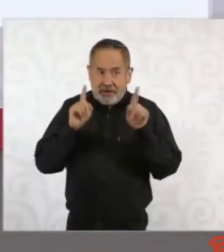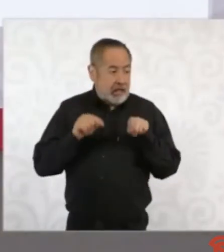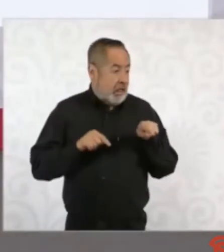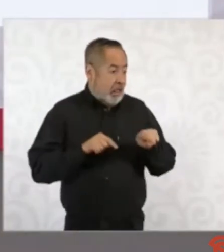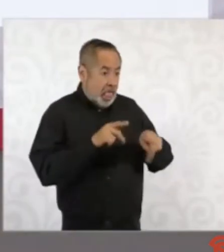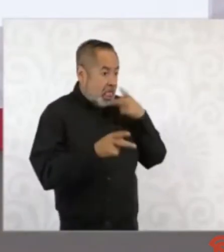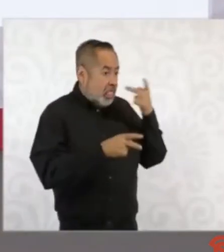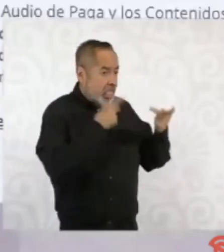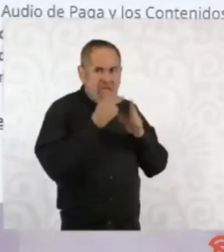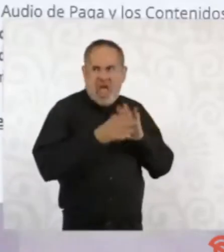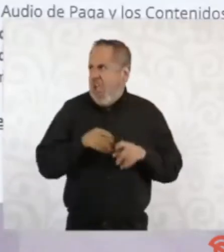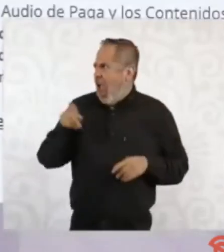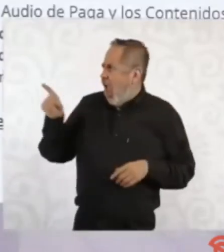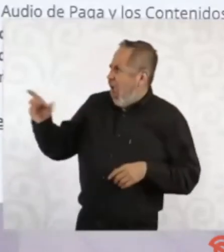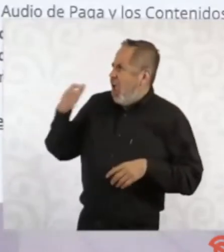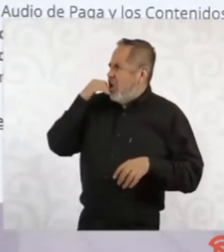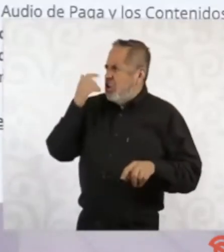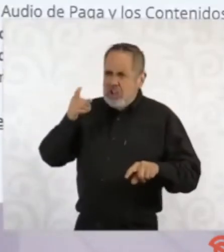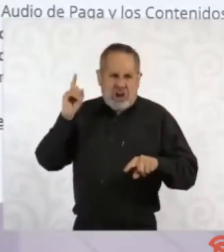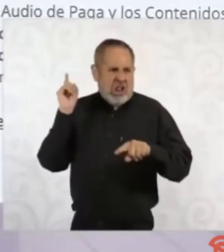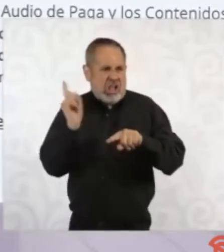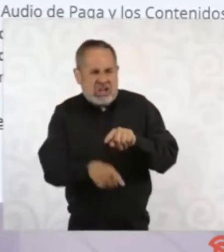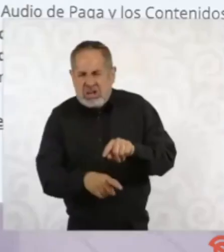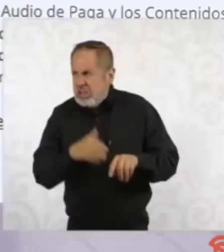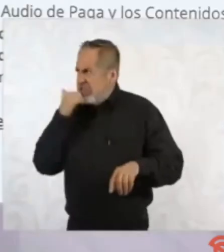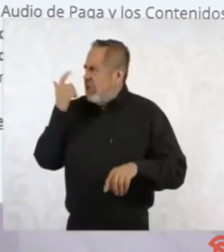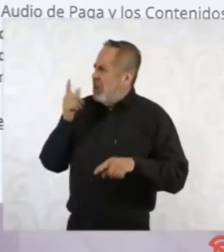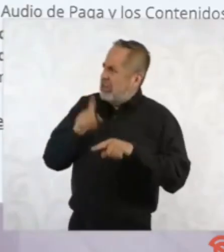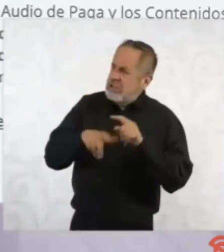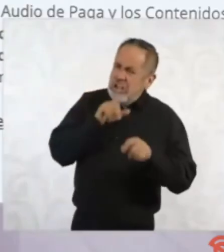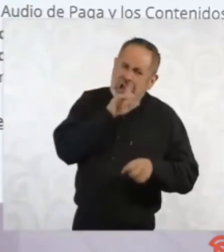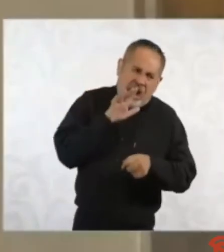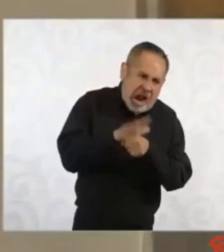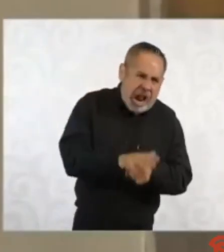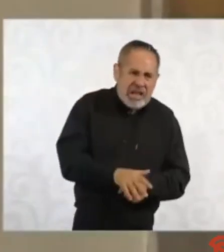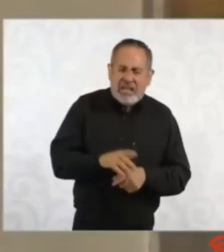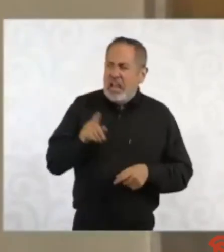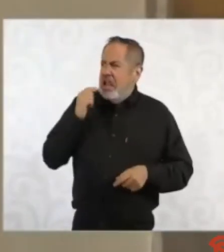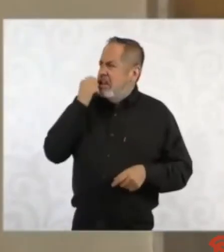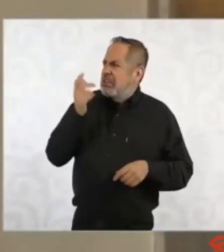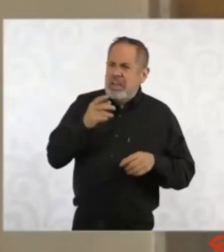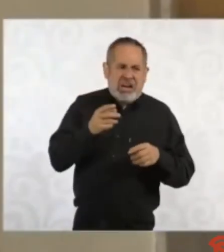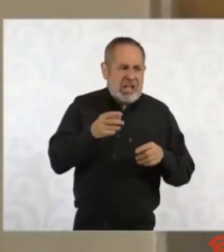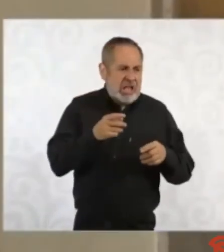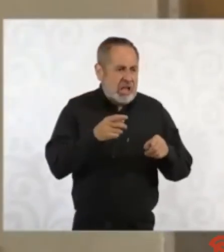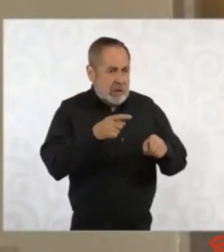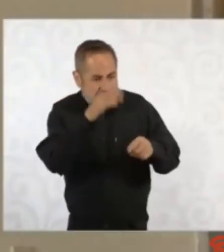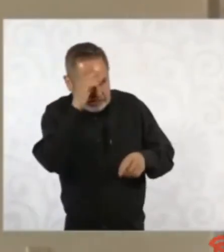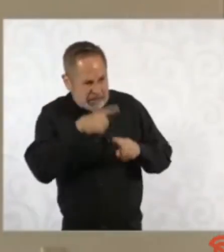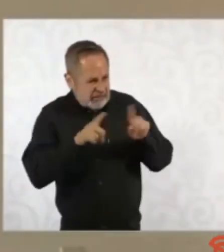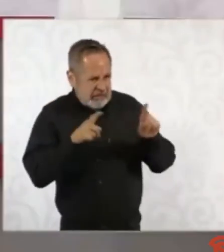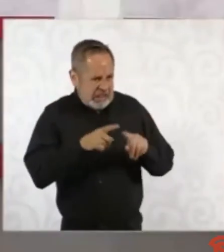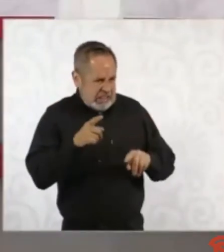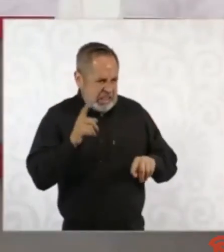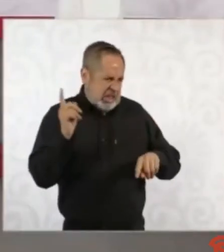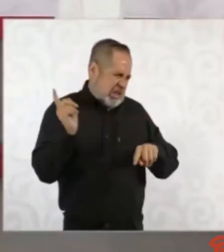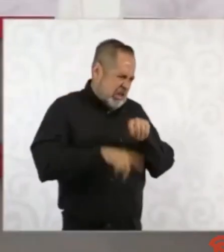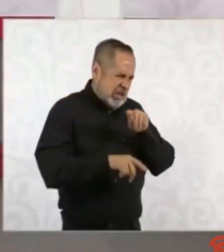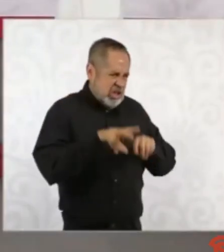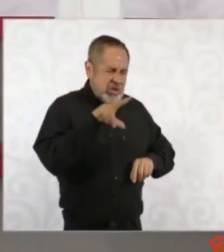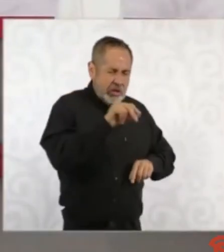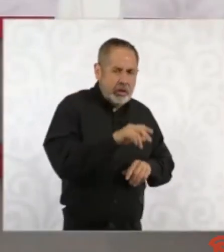de una intención de censura, de una intención de multar por pensar diferente. Al